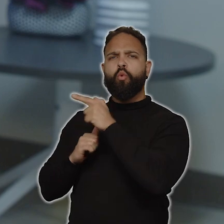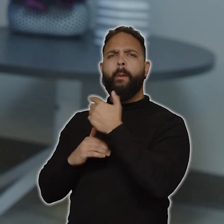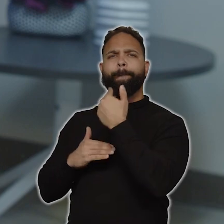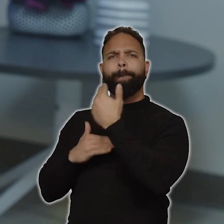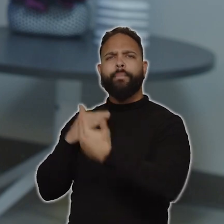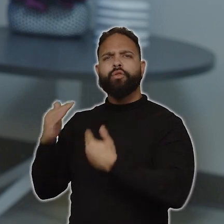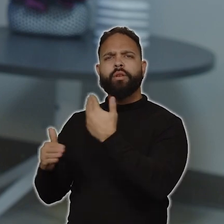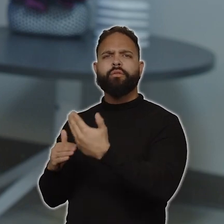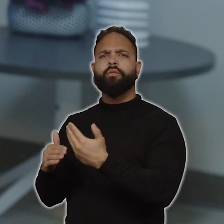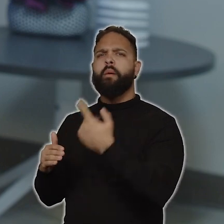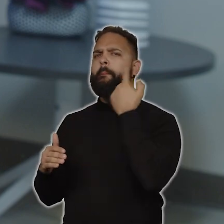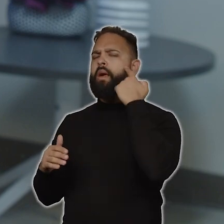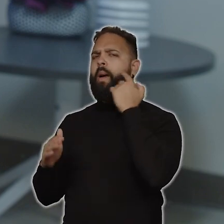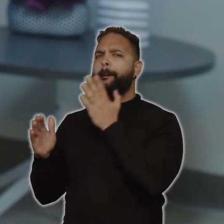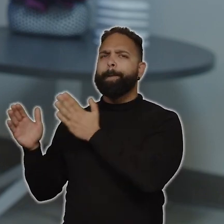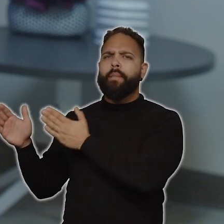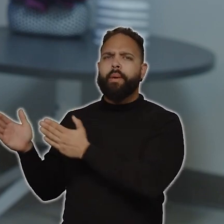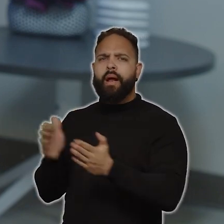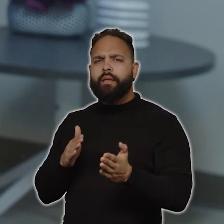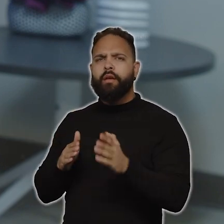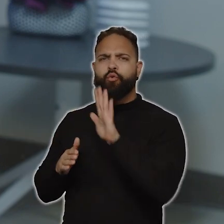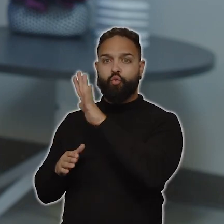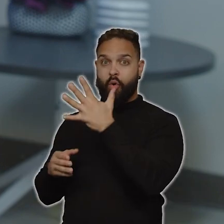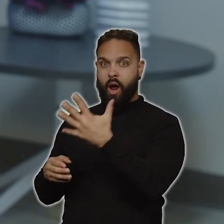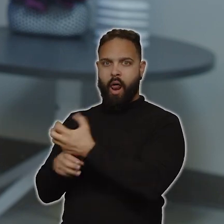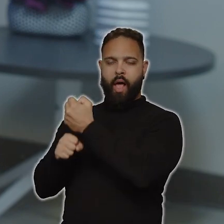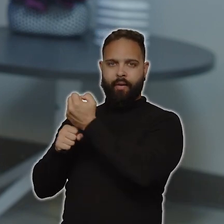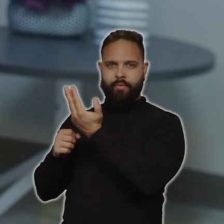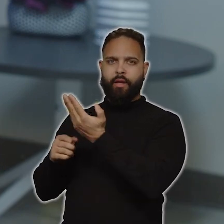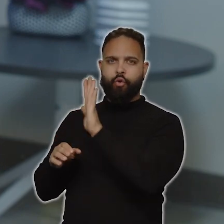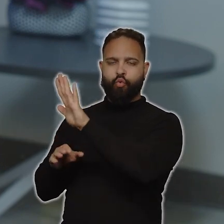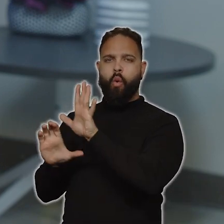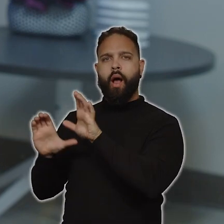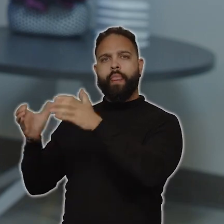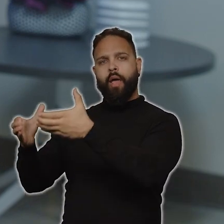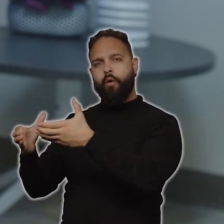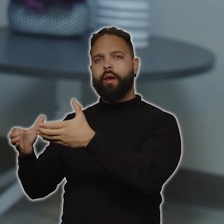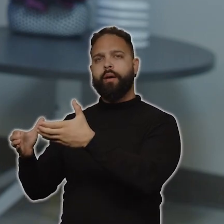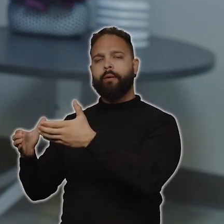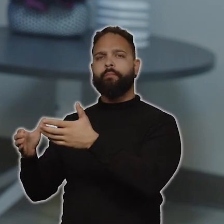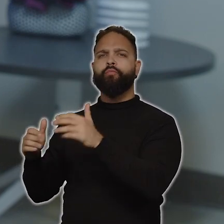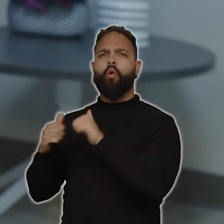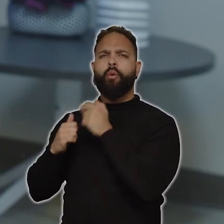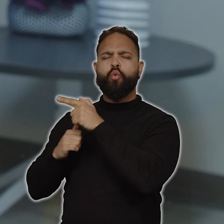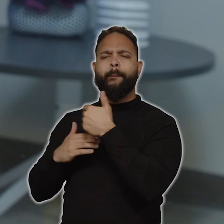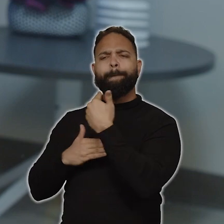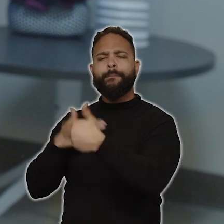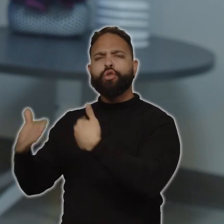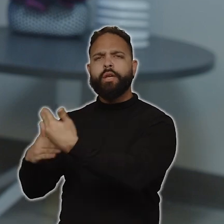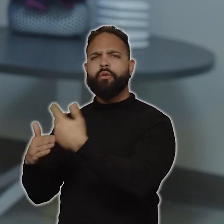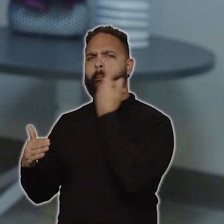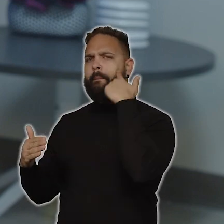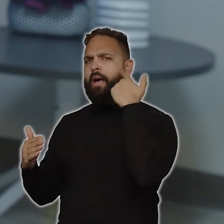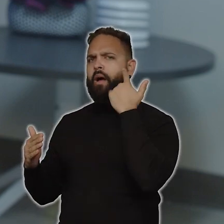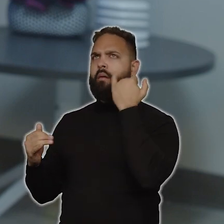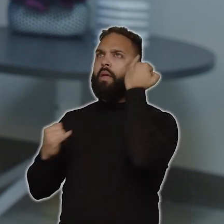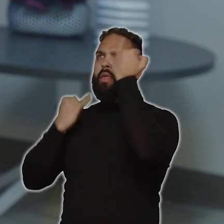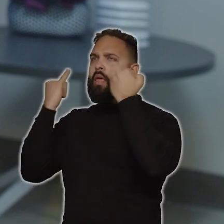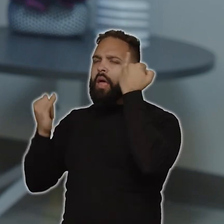para prepararte? Tú fuiste el ganador dentro de tu categoría del primer lugar. ¿Cómo fue ese proceso para tú